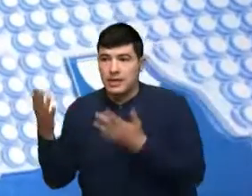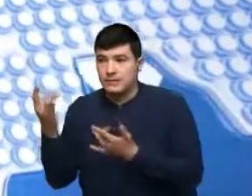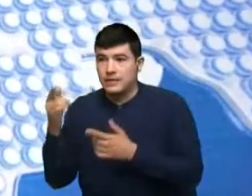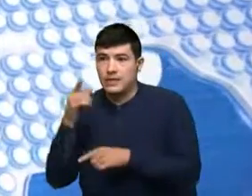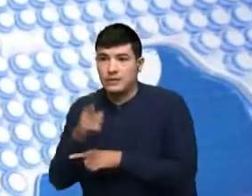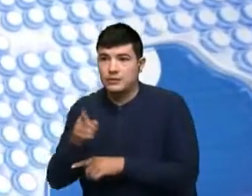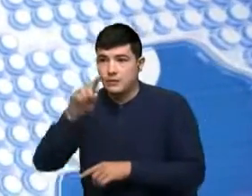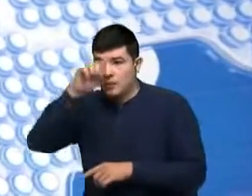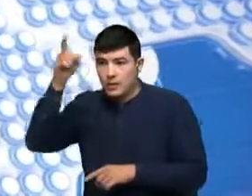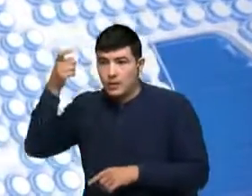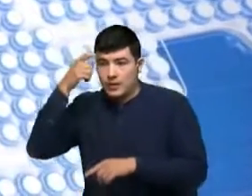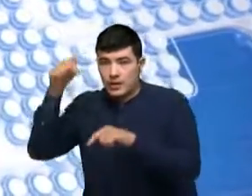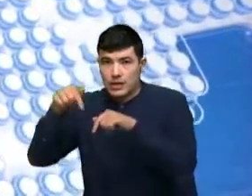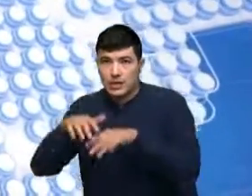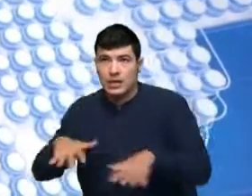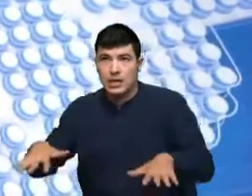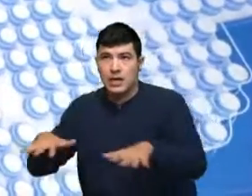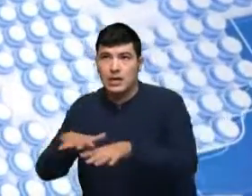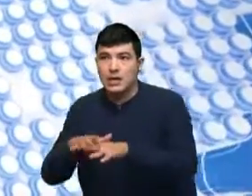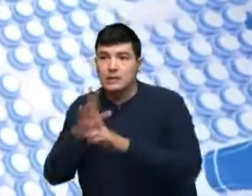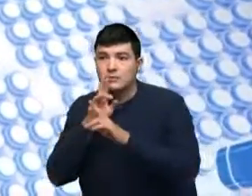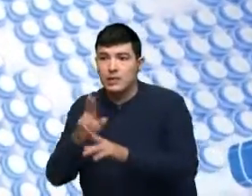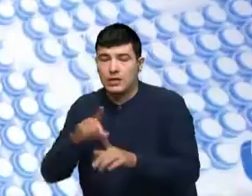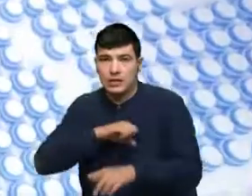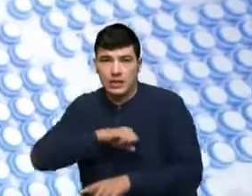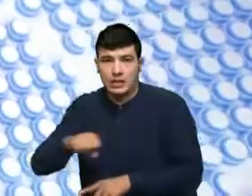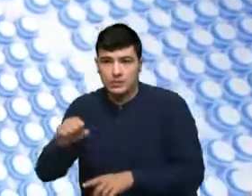responda a los derechos de petición enviados y que no